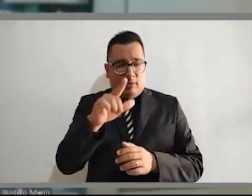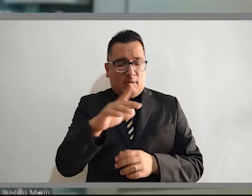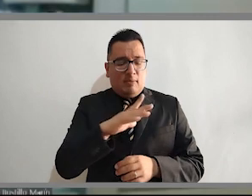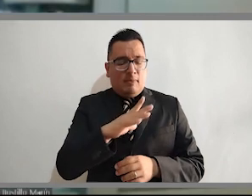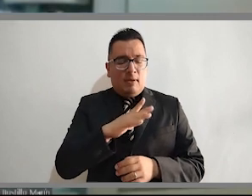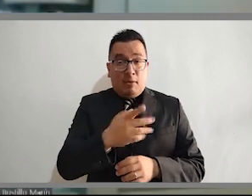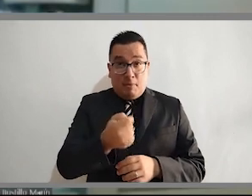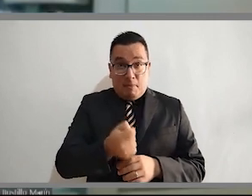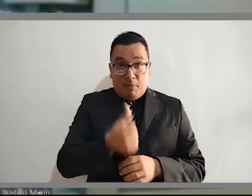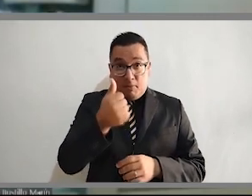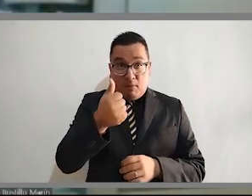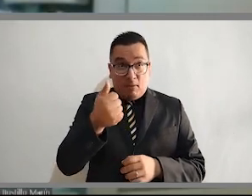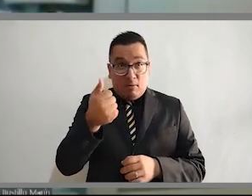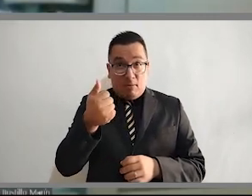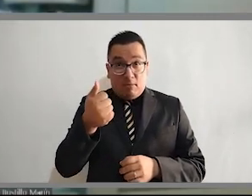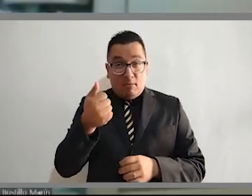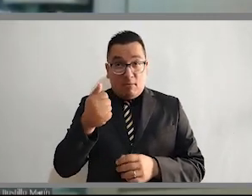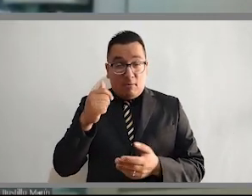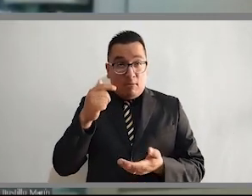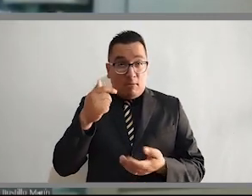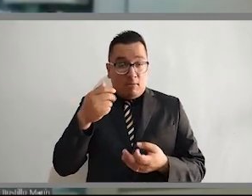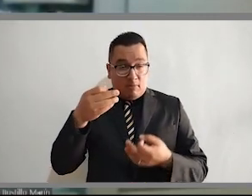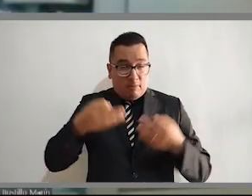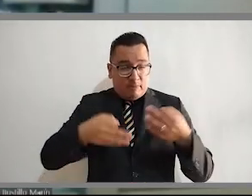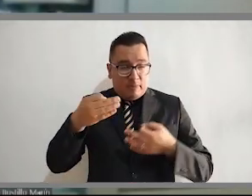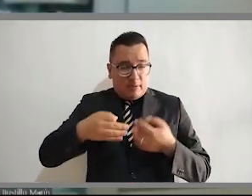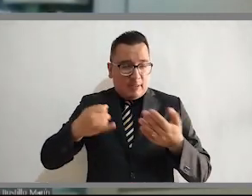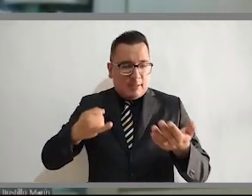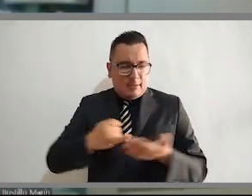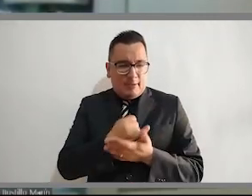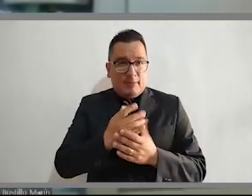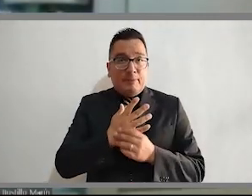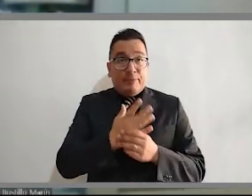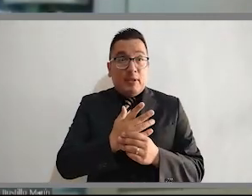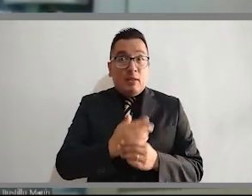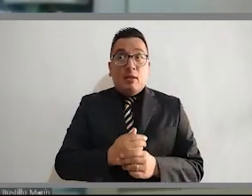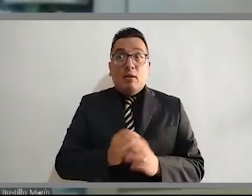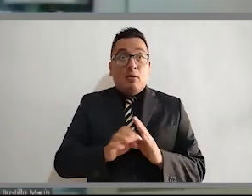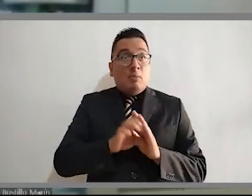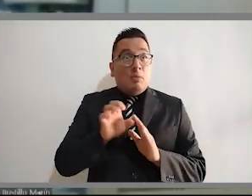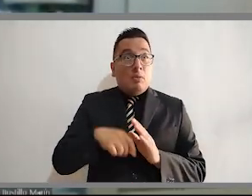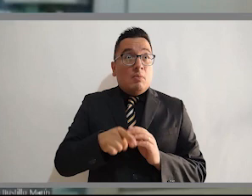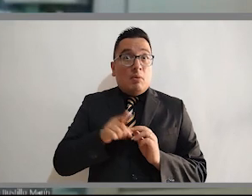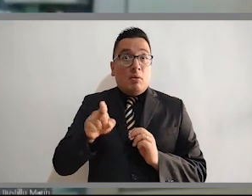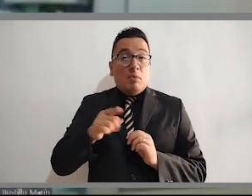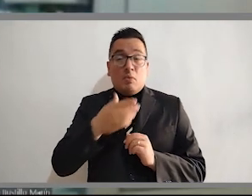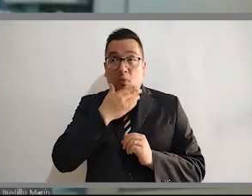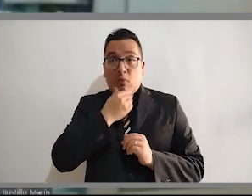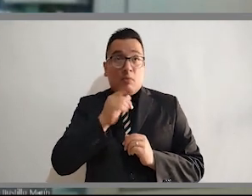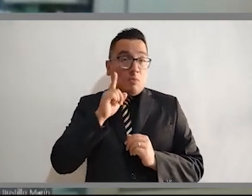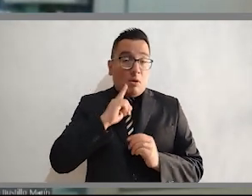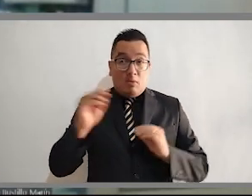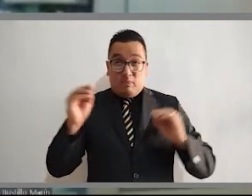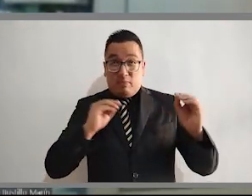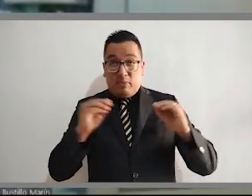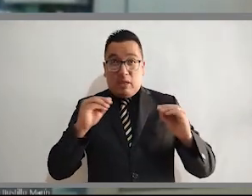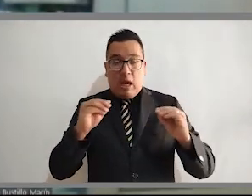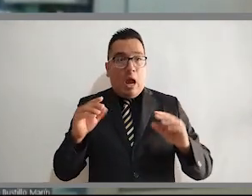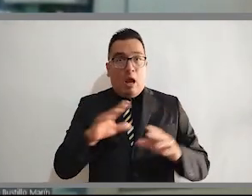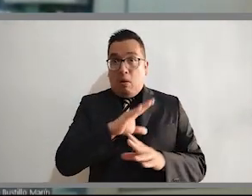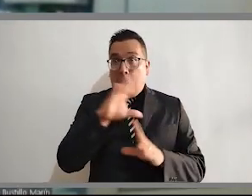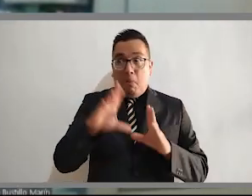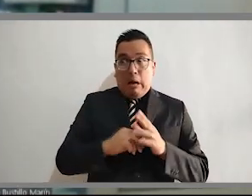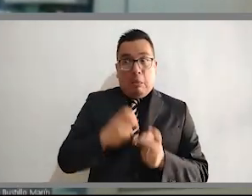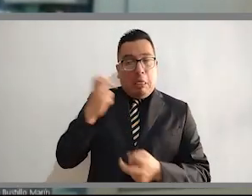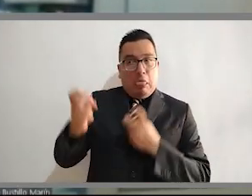respecto de que no todo lo que nos dicen a nosotros en la política es violencia política de género. ¿Por qué?